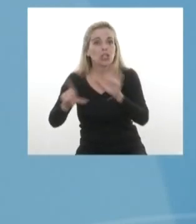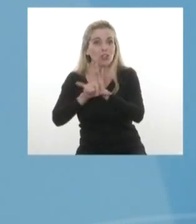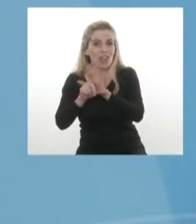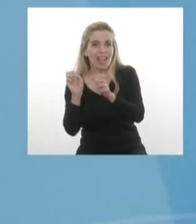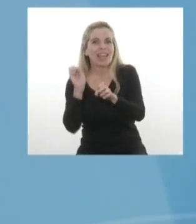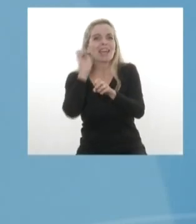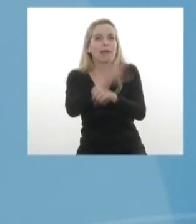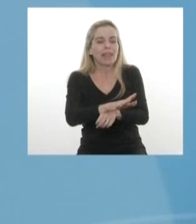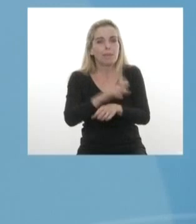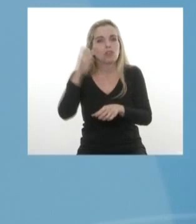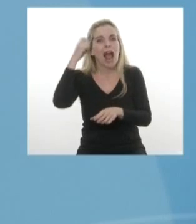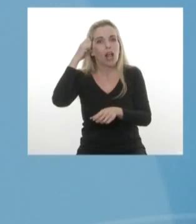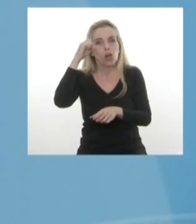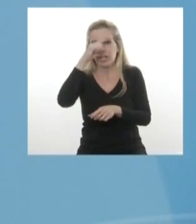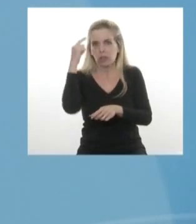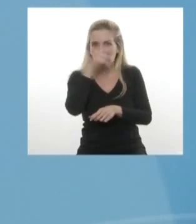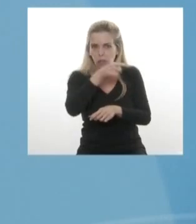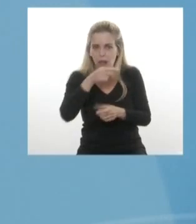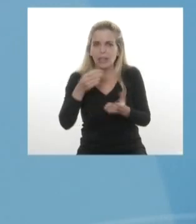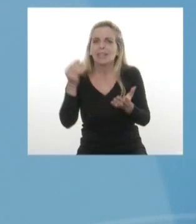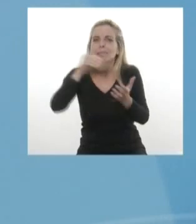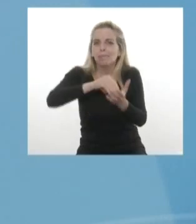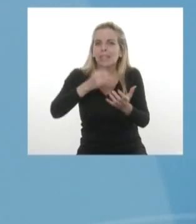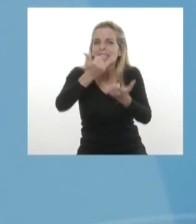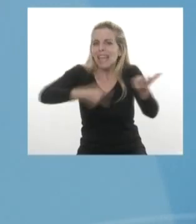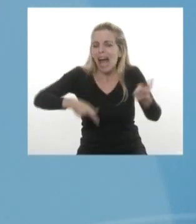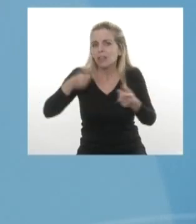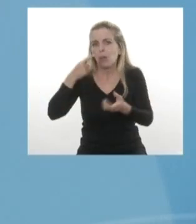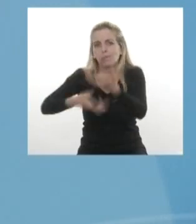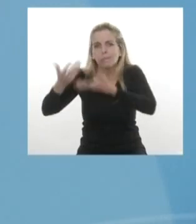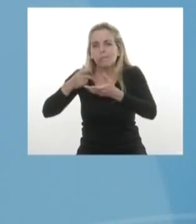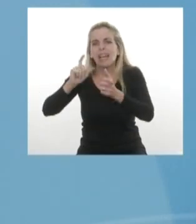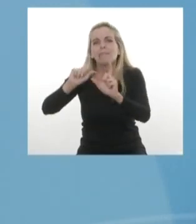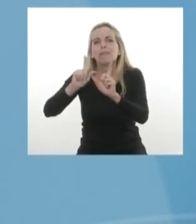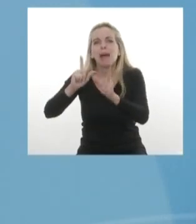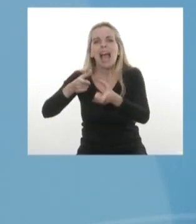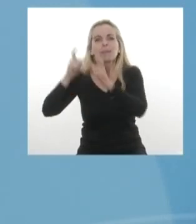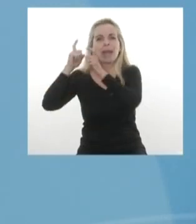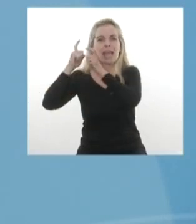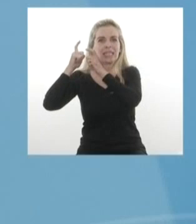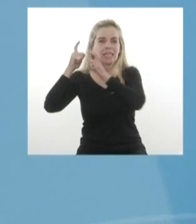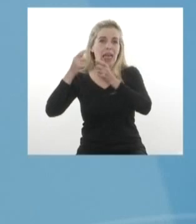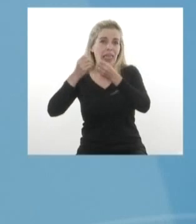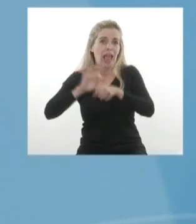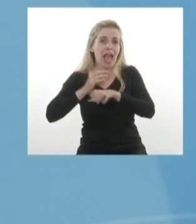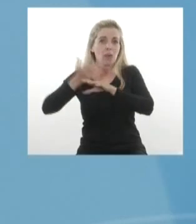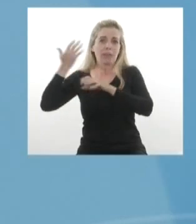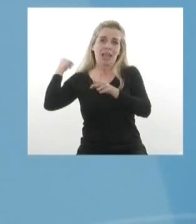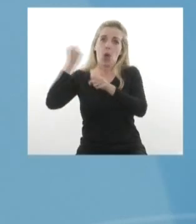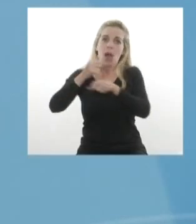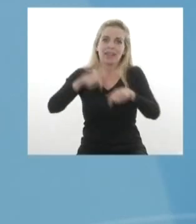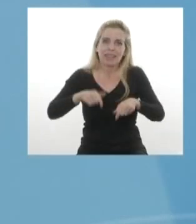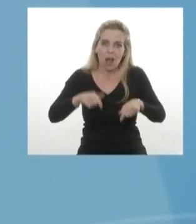Congreso Nacional, hemos incorporado la experiencia que acumulamos en este tiempo. Más allá de